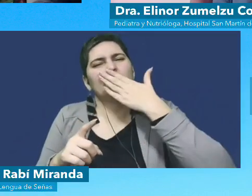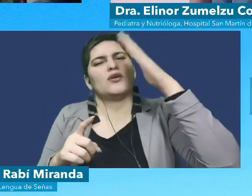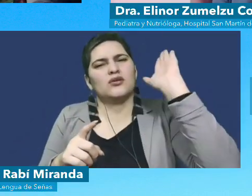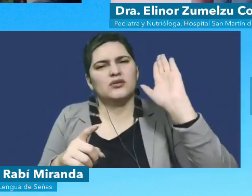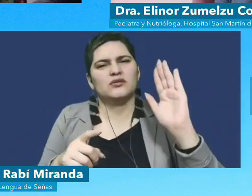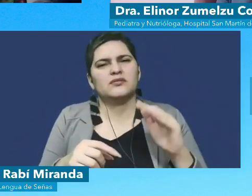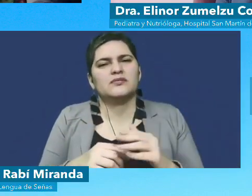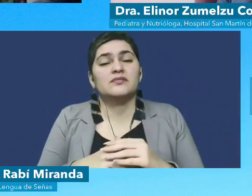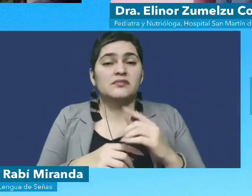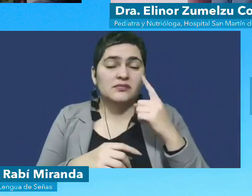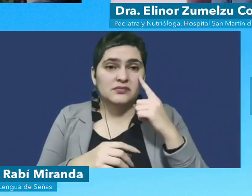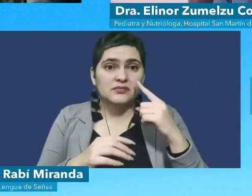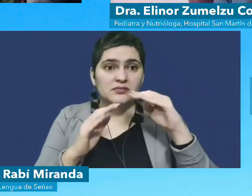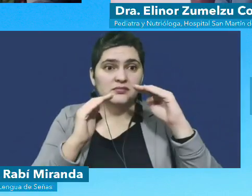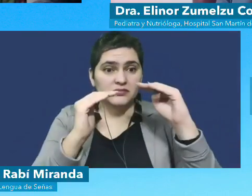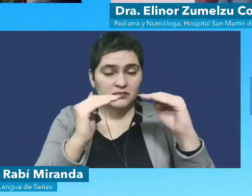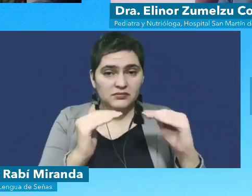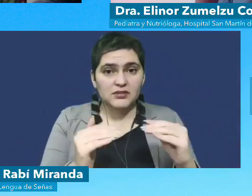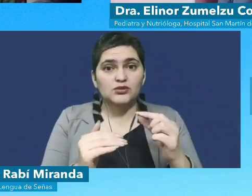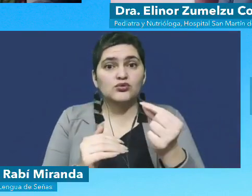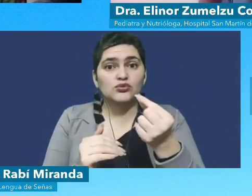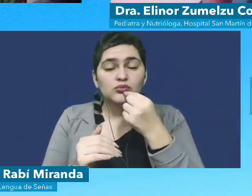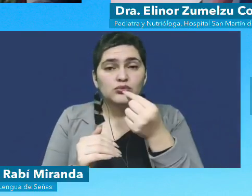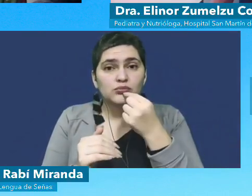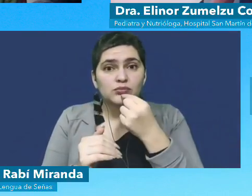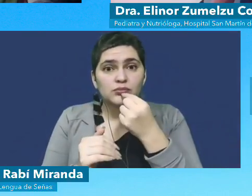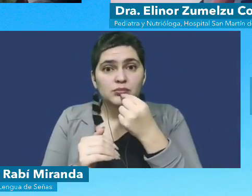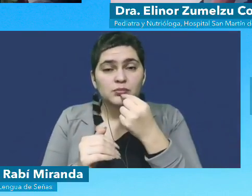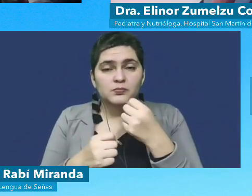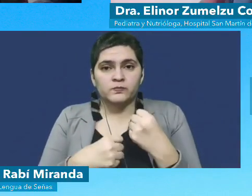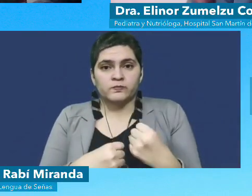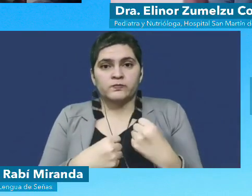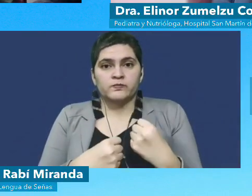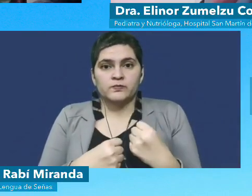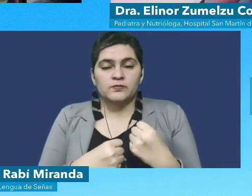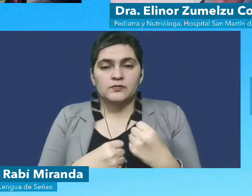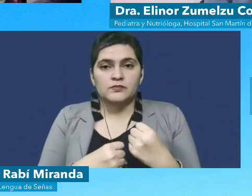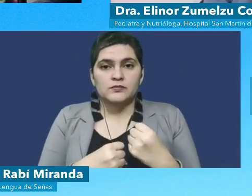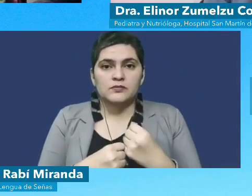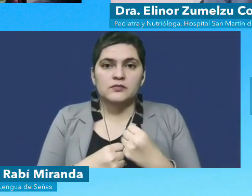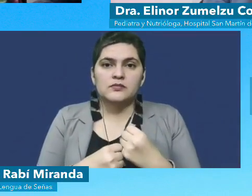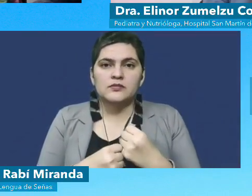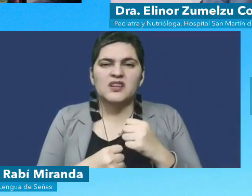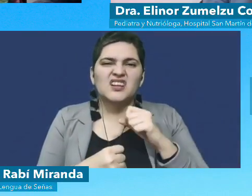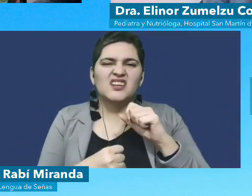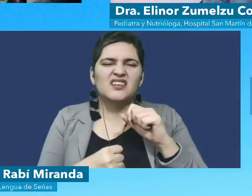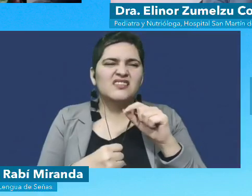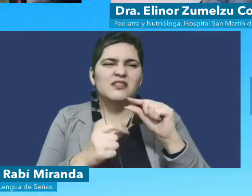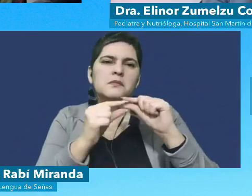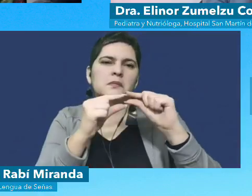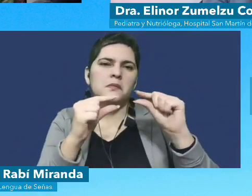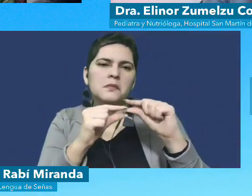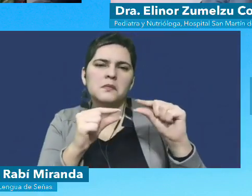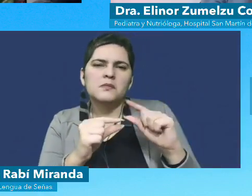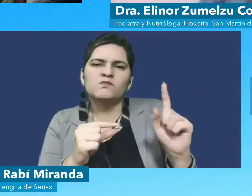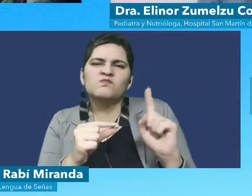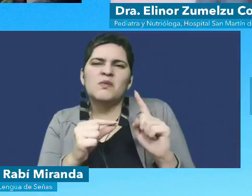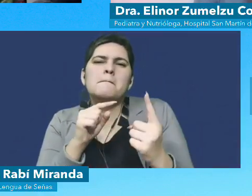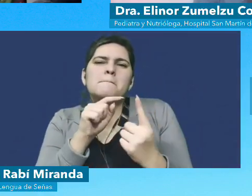de suplementos, ¿no es cierto? Que 16 miligramos de 6 o no sé cuánto, porque eso es personalizado.